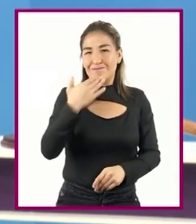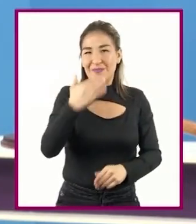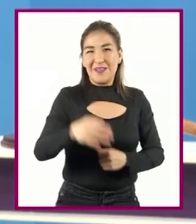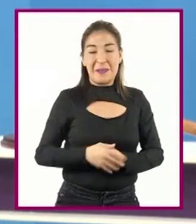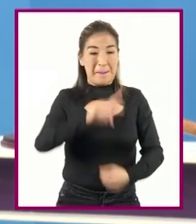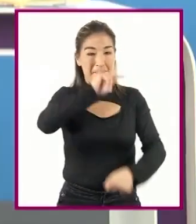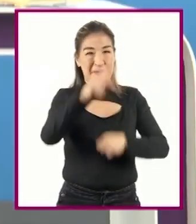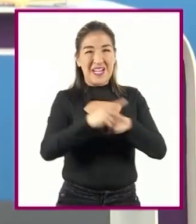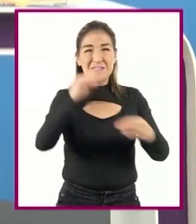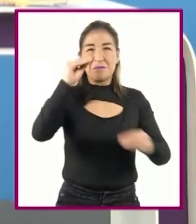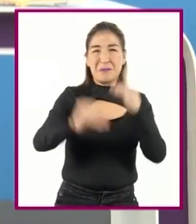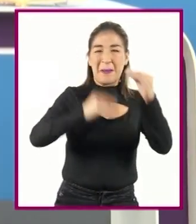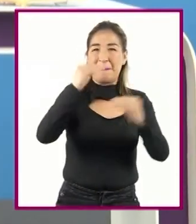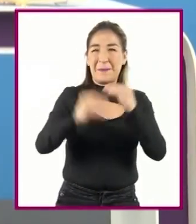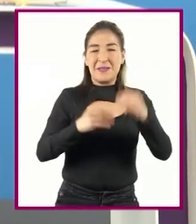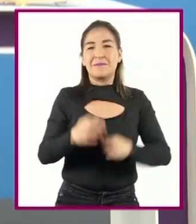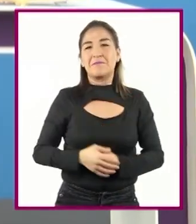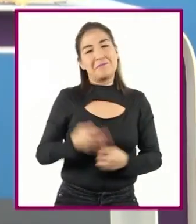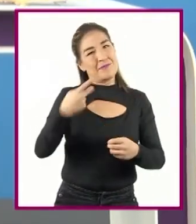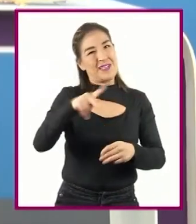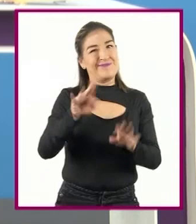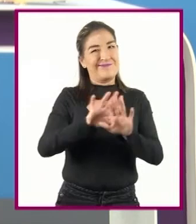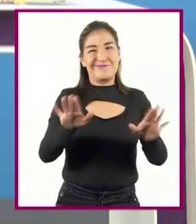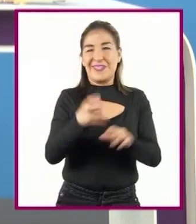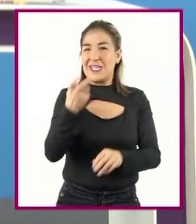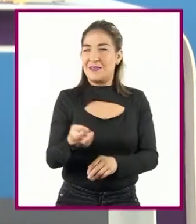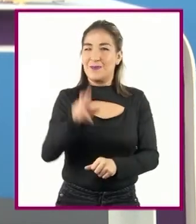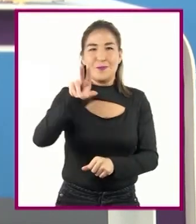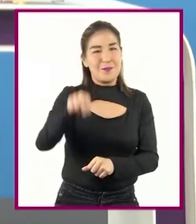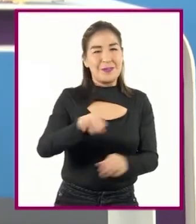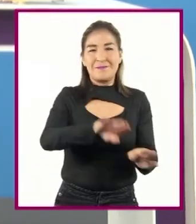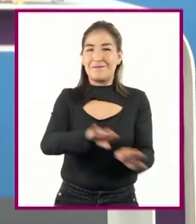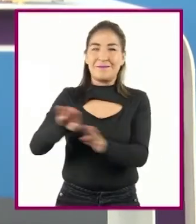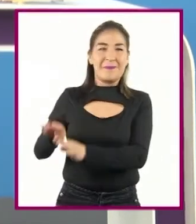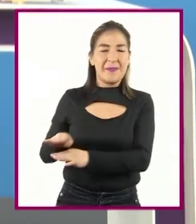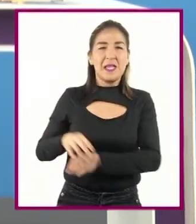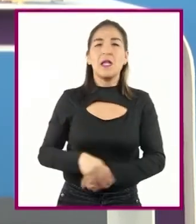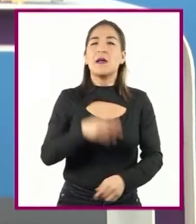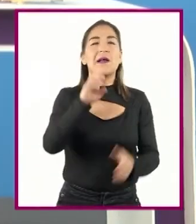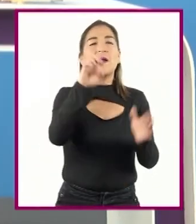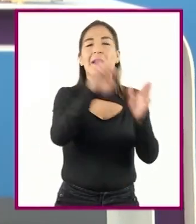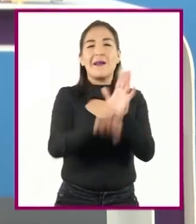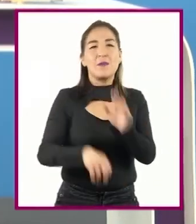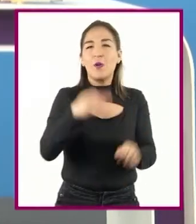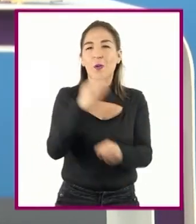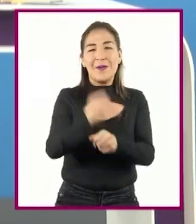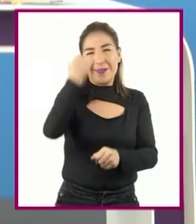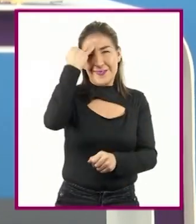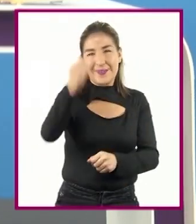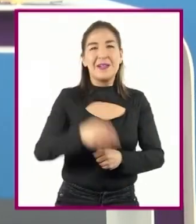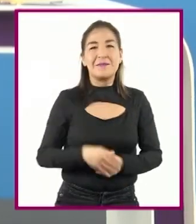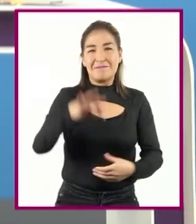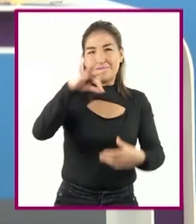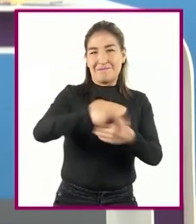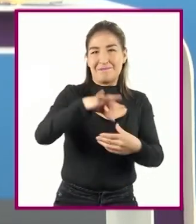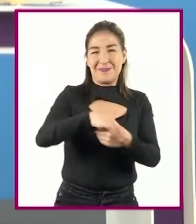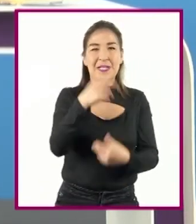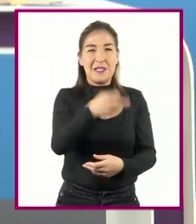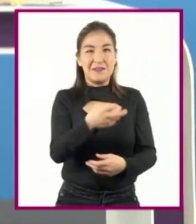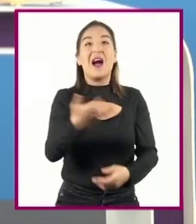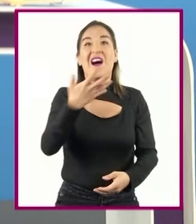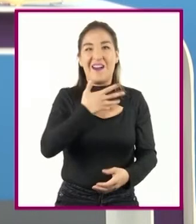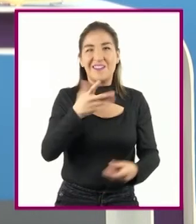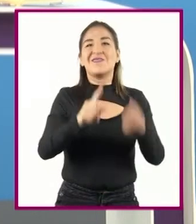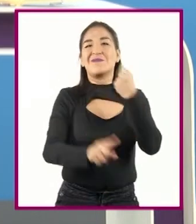así. Un ejemplo podría ser los procesos electorales en nuestro país, pues ha habido